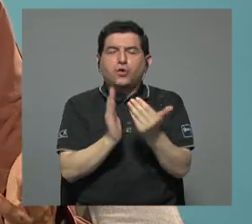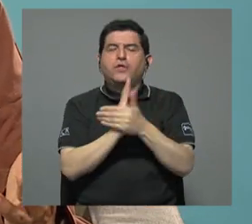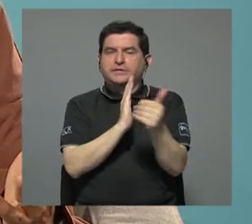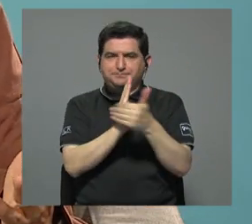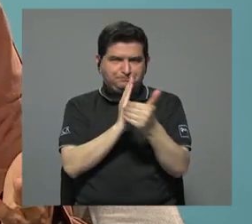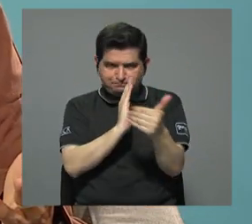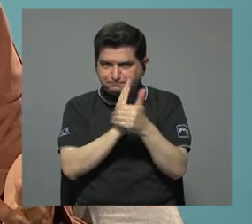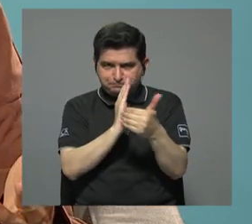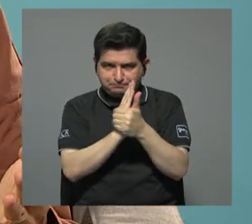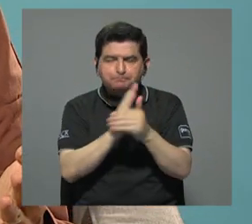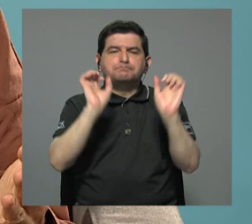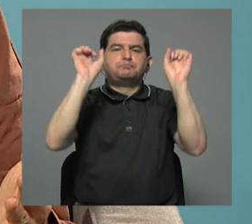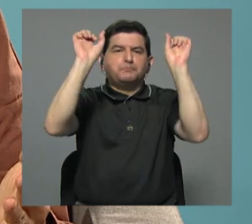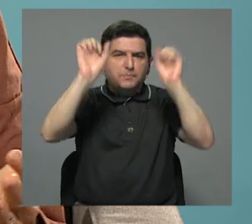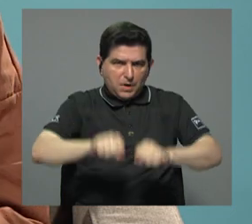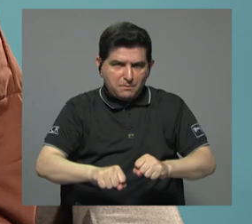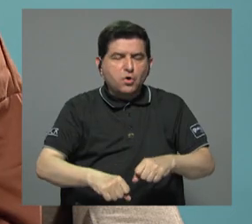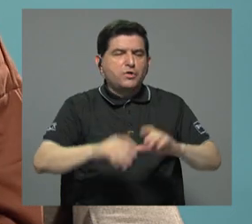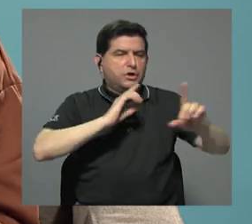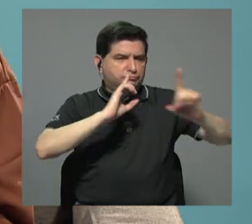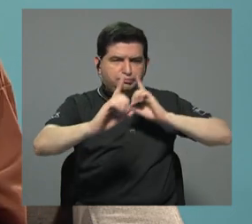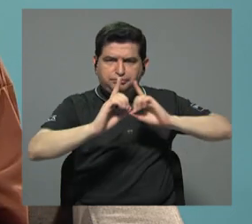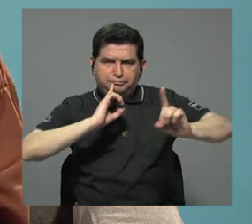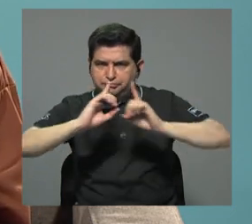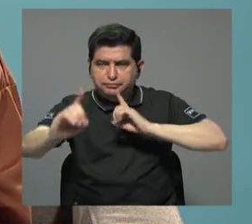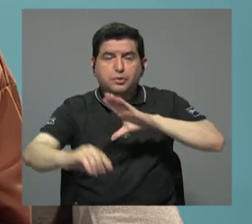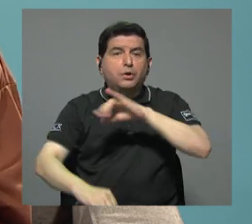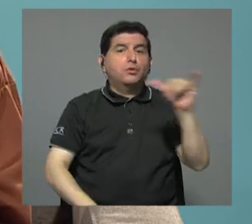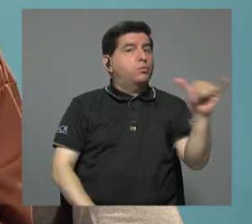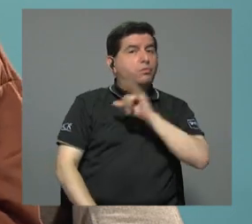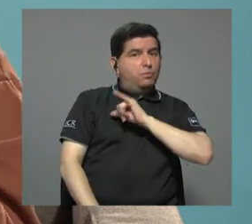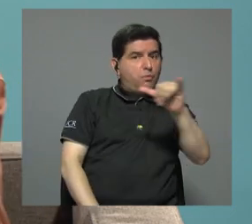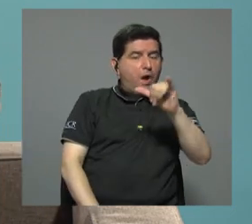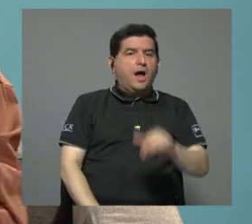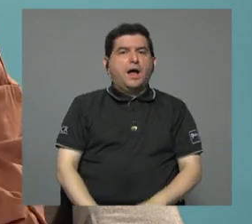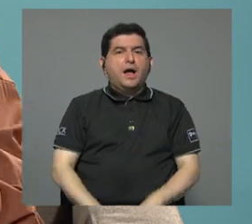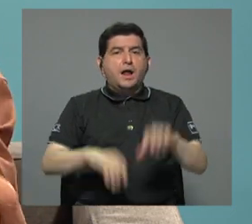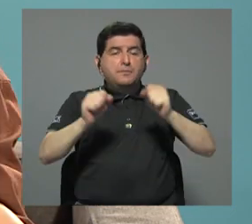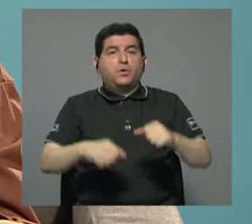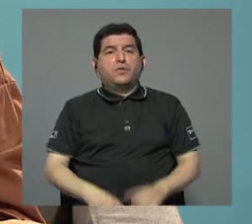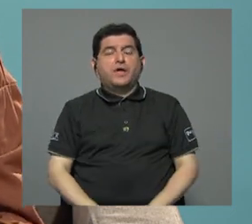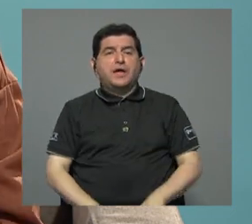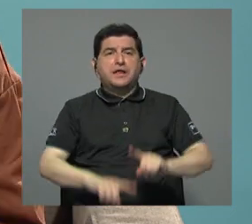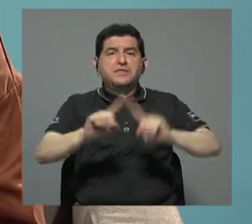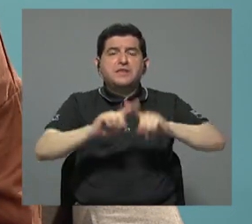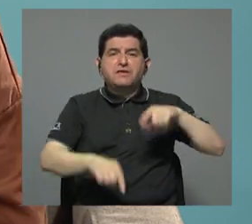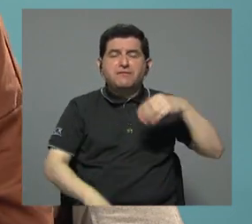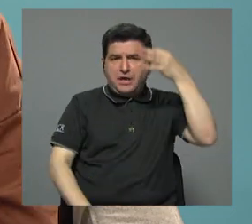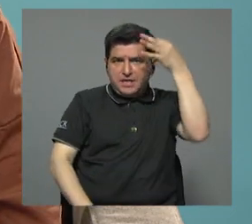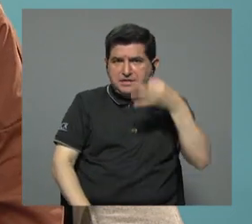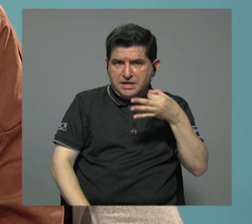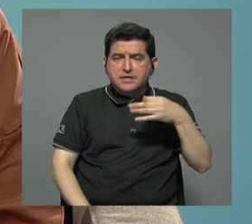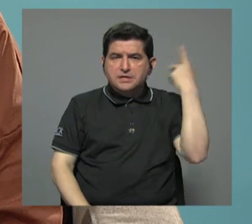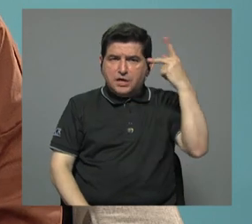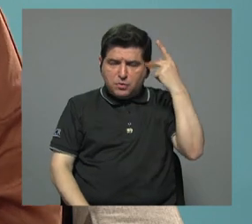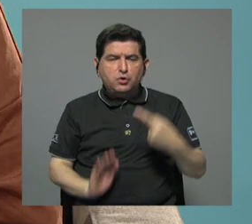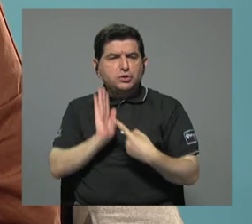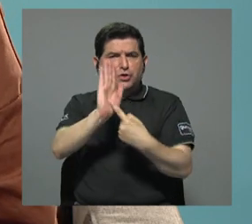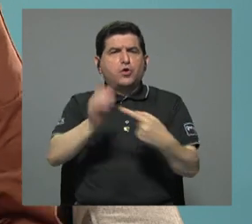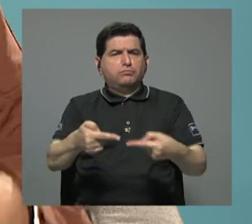de dialogar o también que contraponerse con distintas posiciones políticas